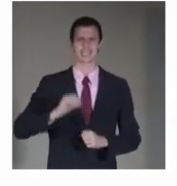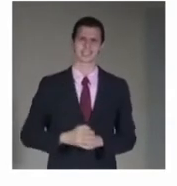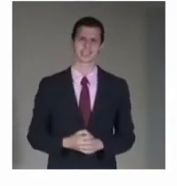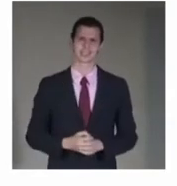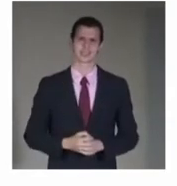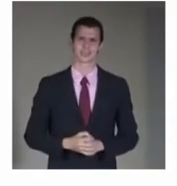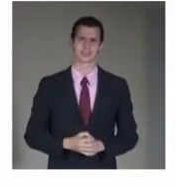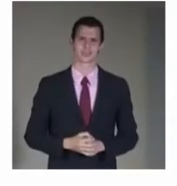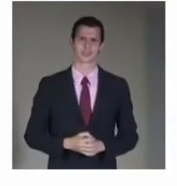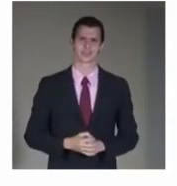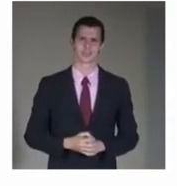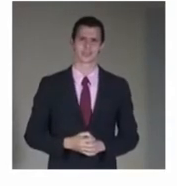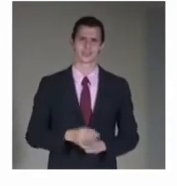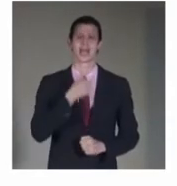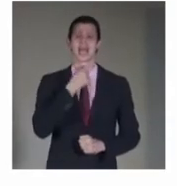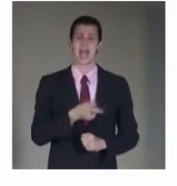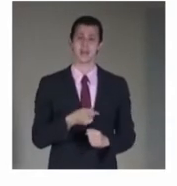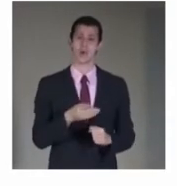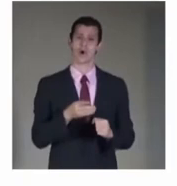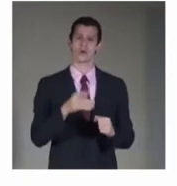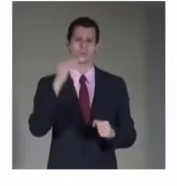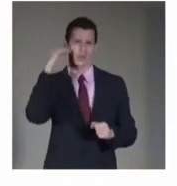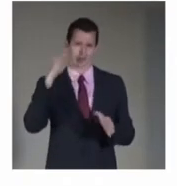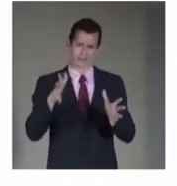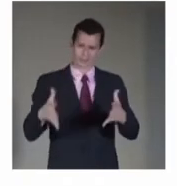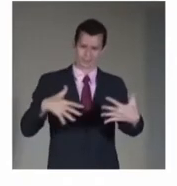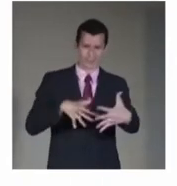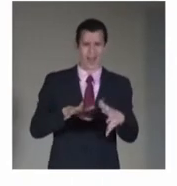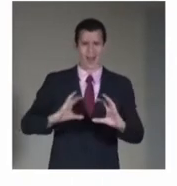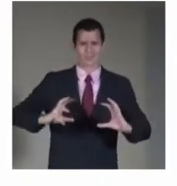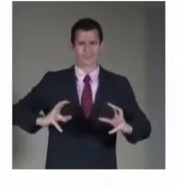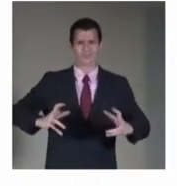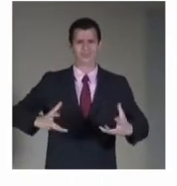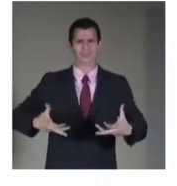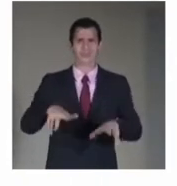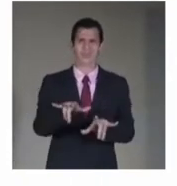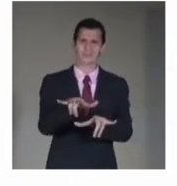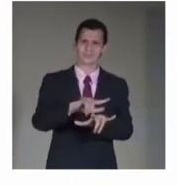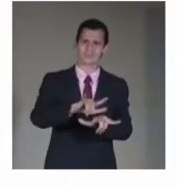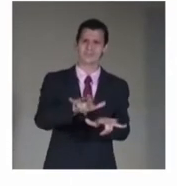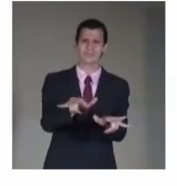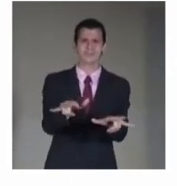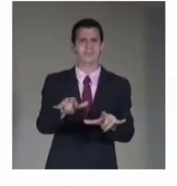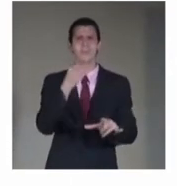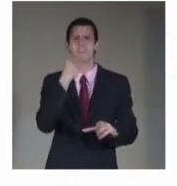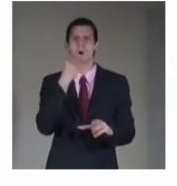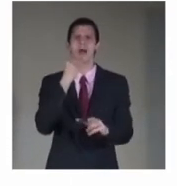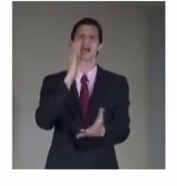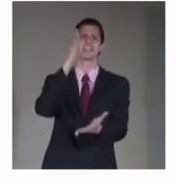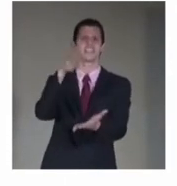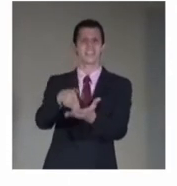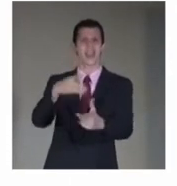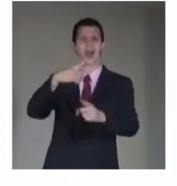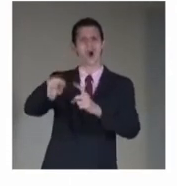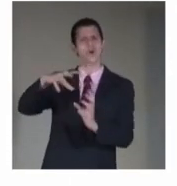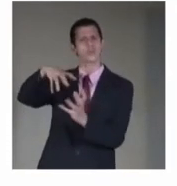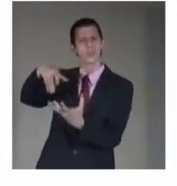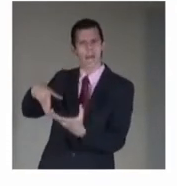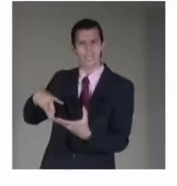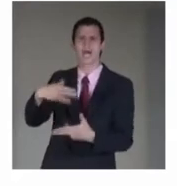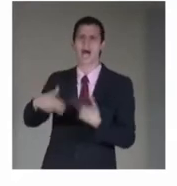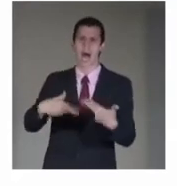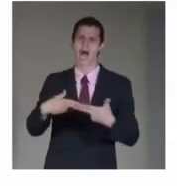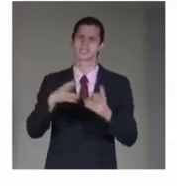aviones robóticos espaciales altamente maniobrable que tienen todos es ps y sistemas de